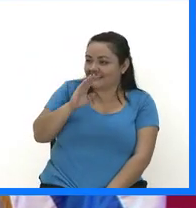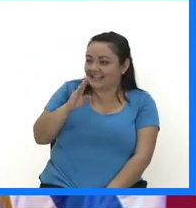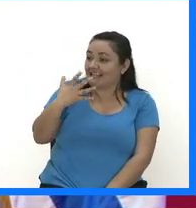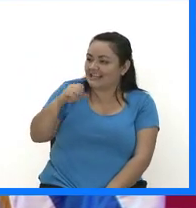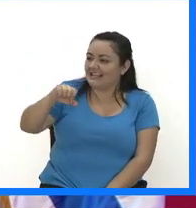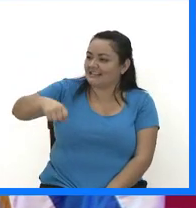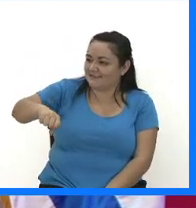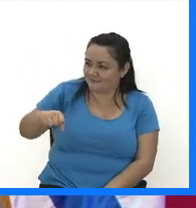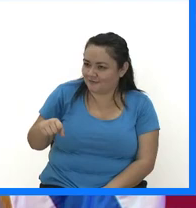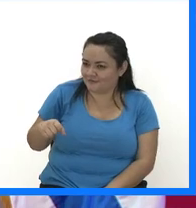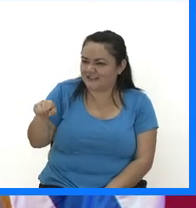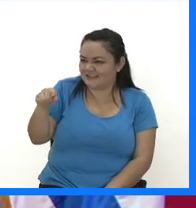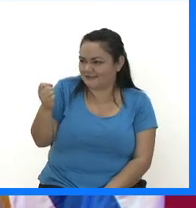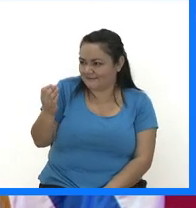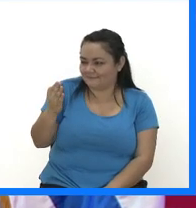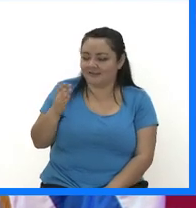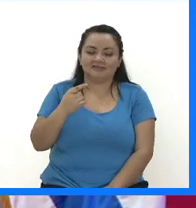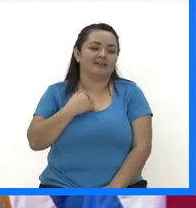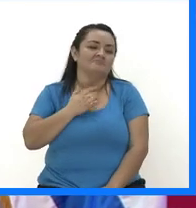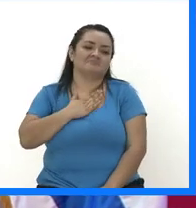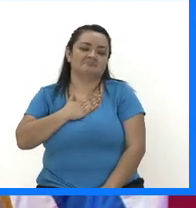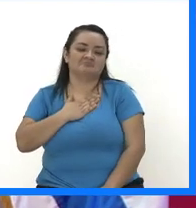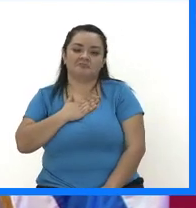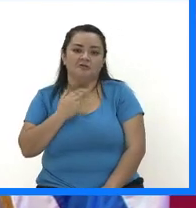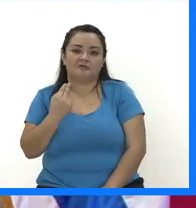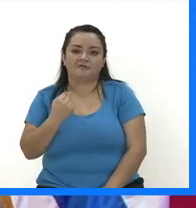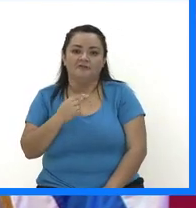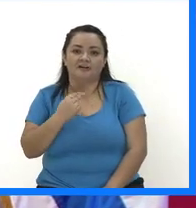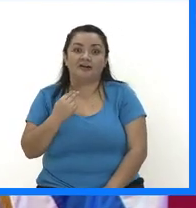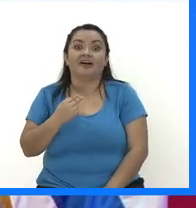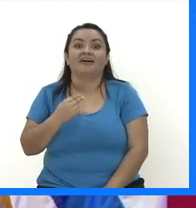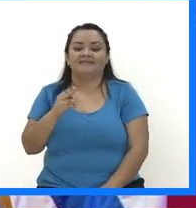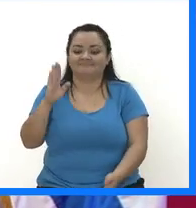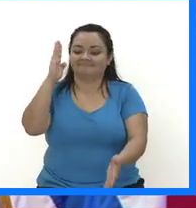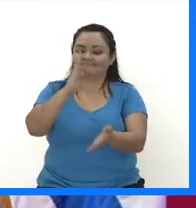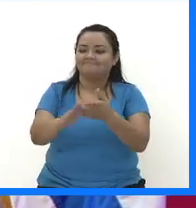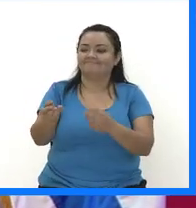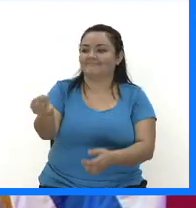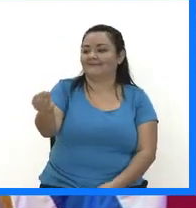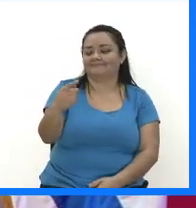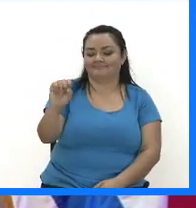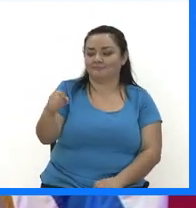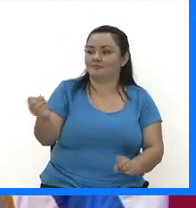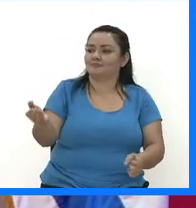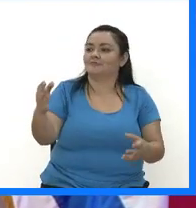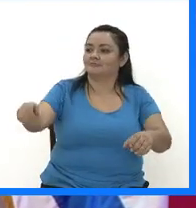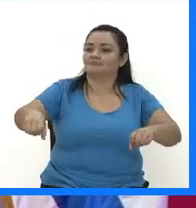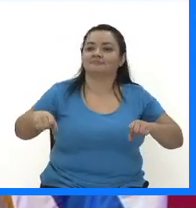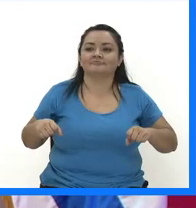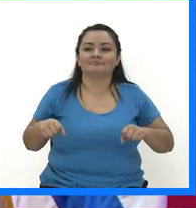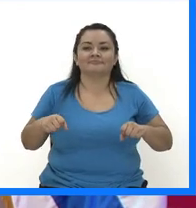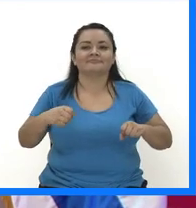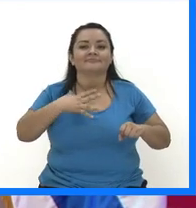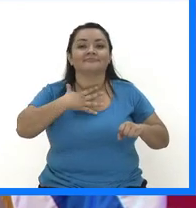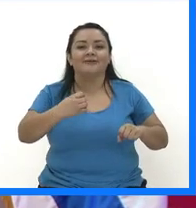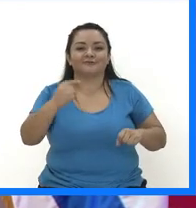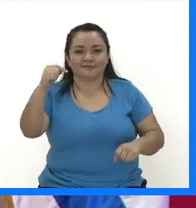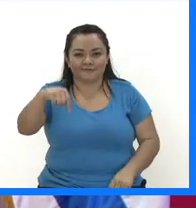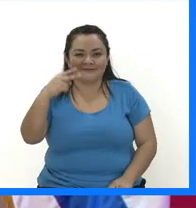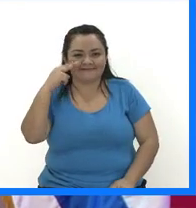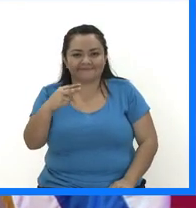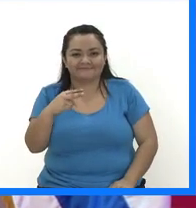fiar esta vehículo que está aquí sabes que me dijiste que esto no era para mí porque yo no tenía un crédito aquí está el dinero dame la moto me la quiero llevar y me encantaría volverlo a ver